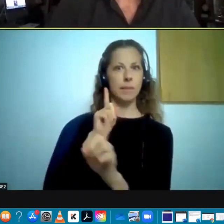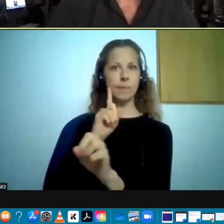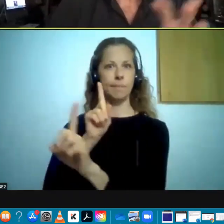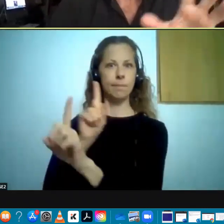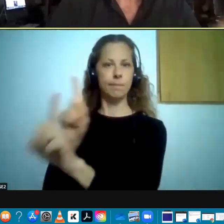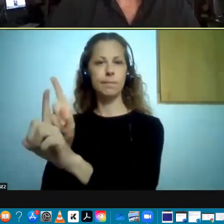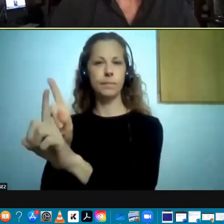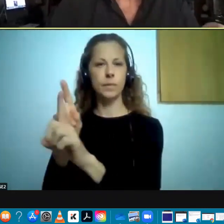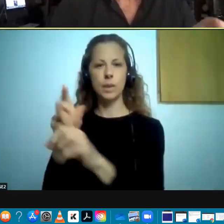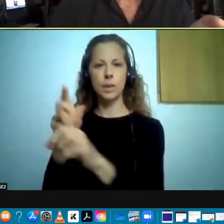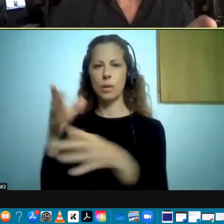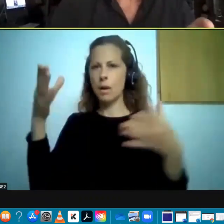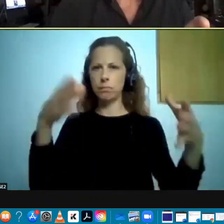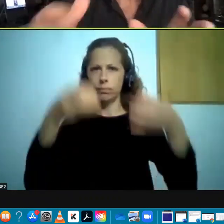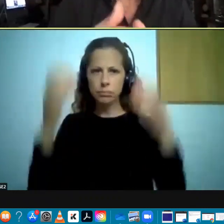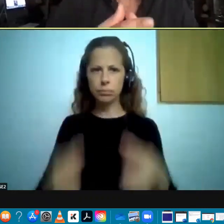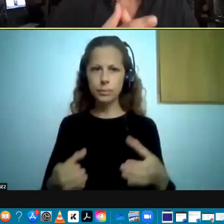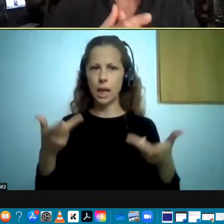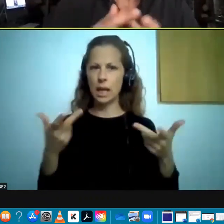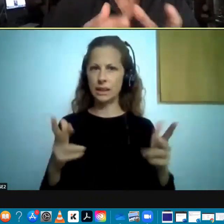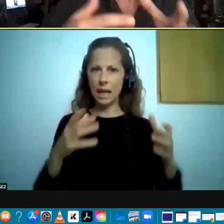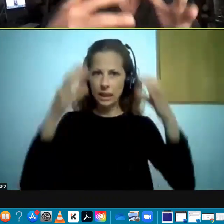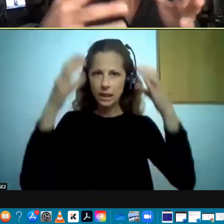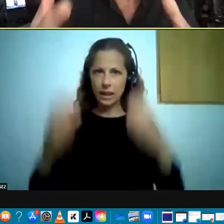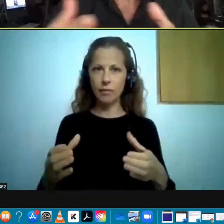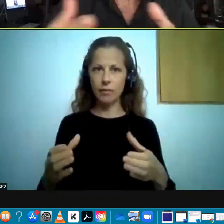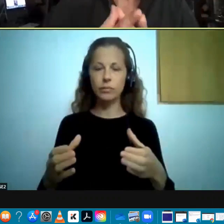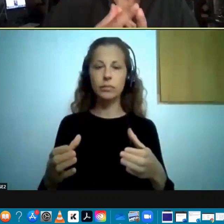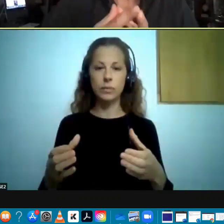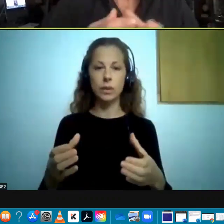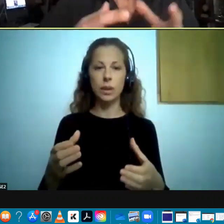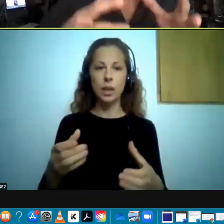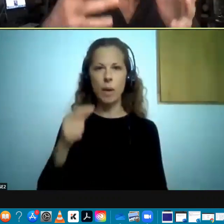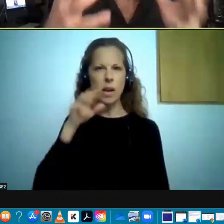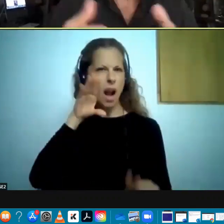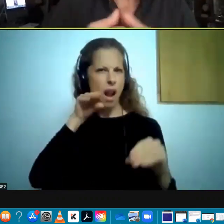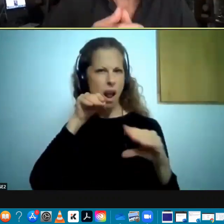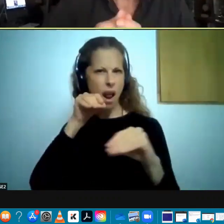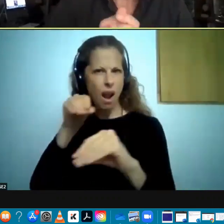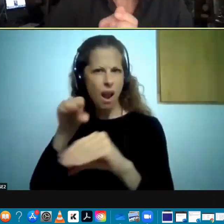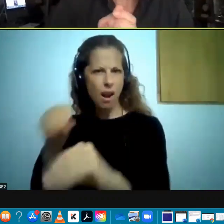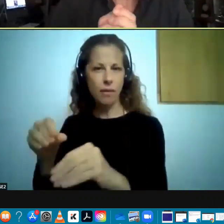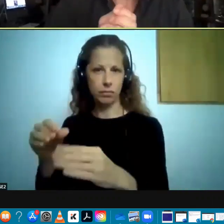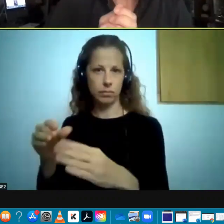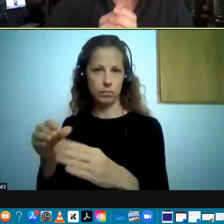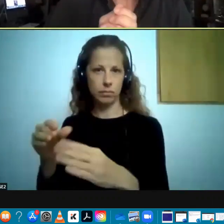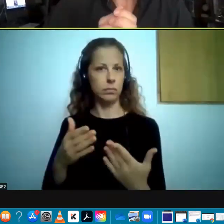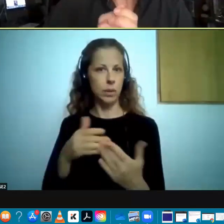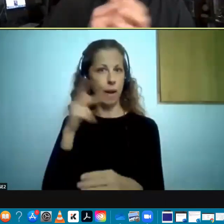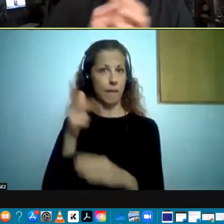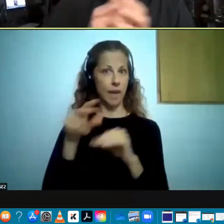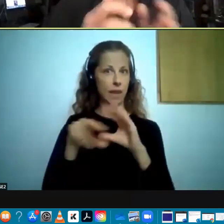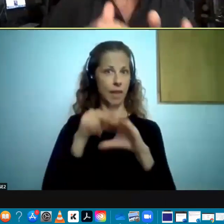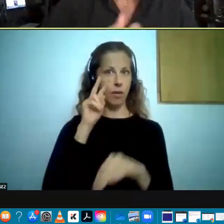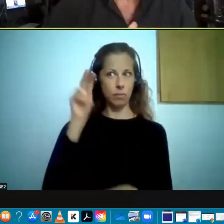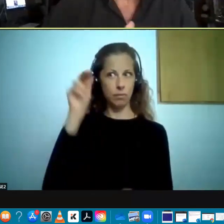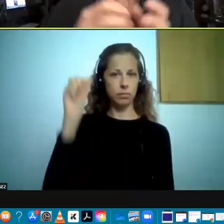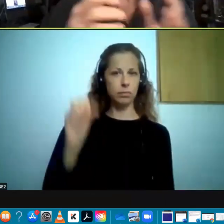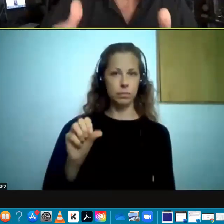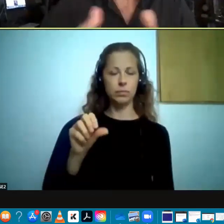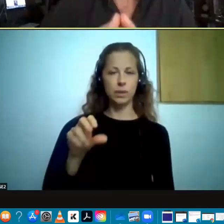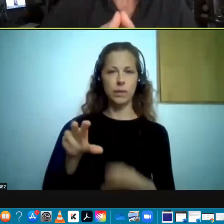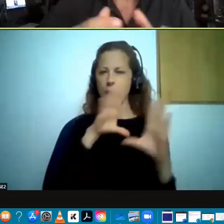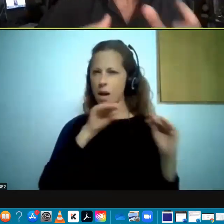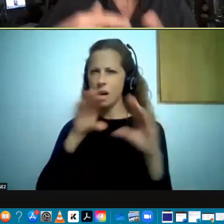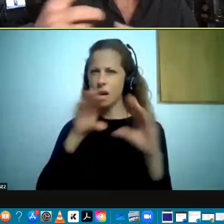lo sienta en una silla y, como vemos, le echa una reprimenda. Le cuestiona la conducta que ha llevado a cabo